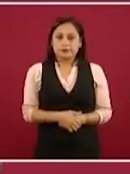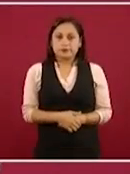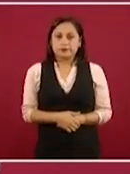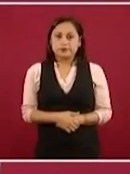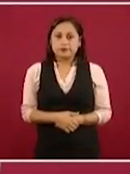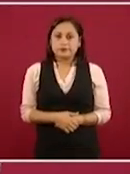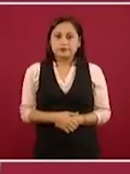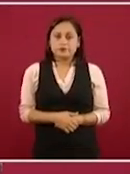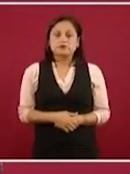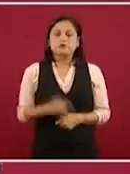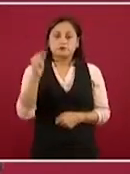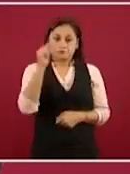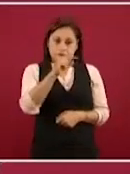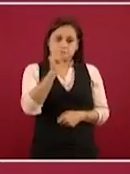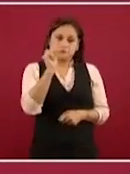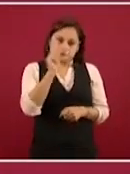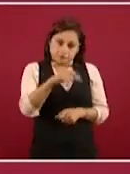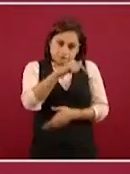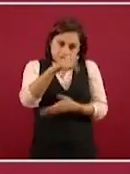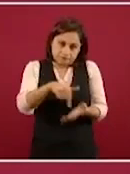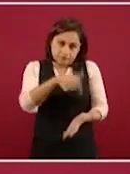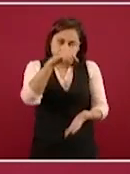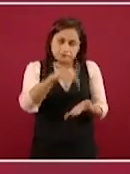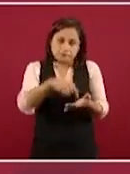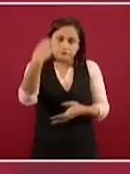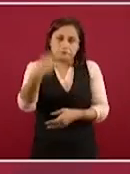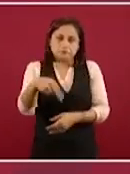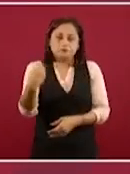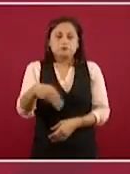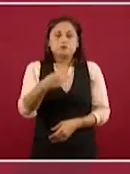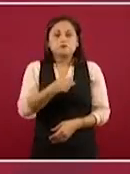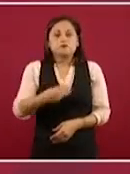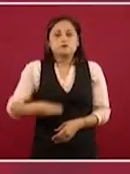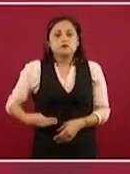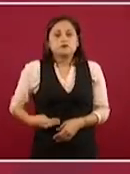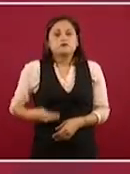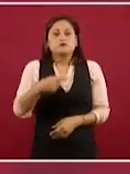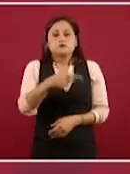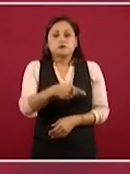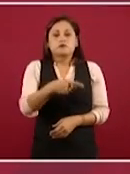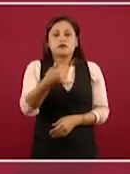del municipio del mismo nombre, la Yesca, y no tiene camino